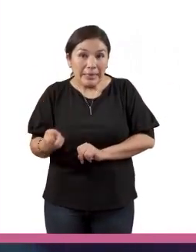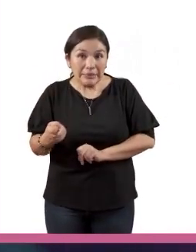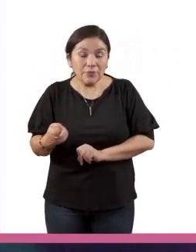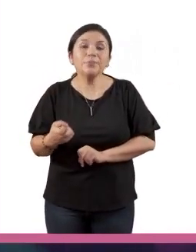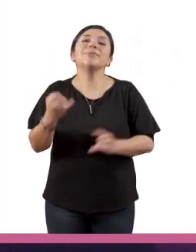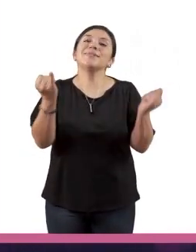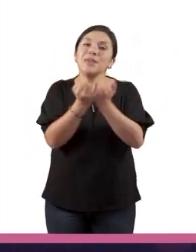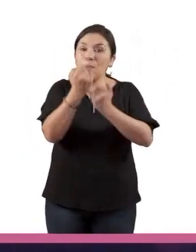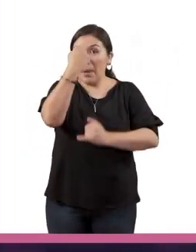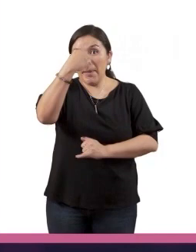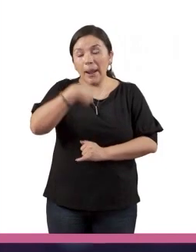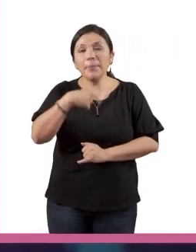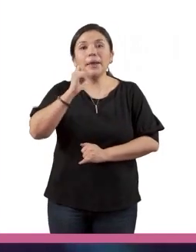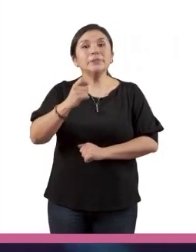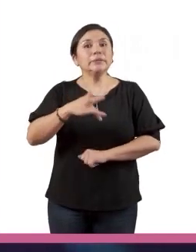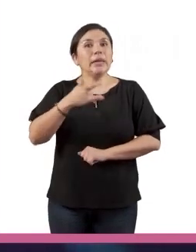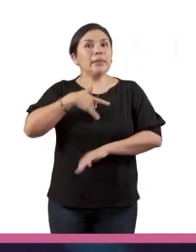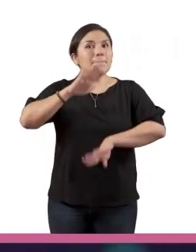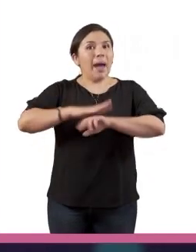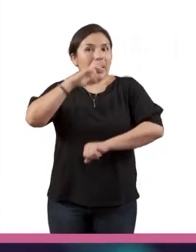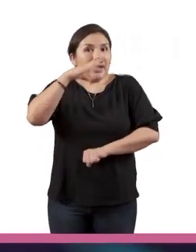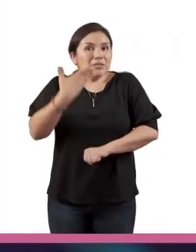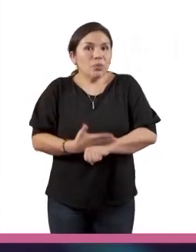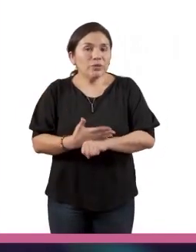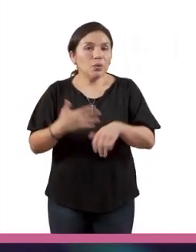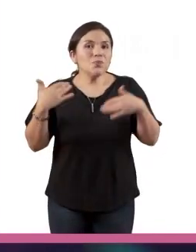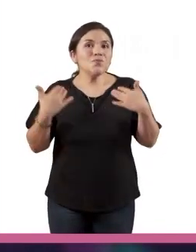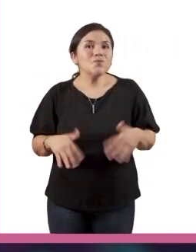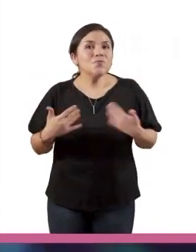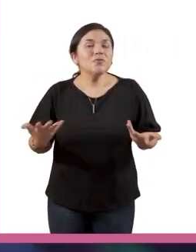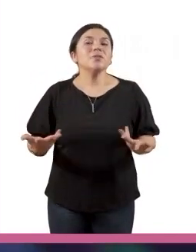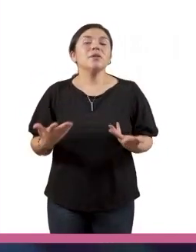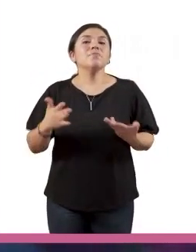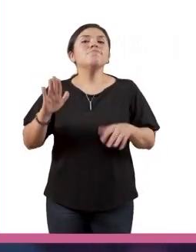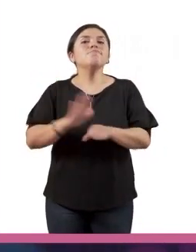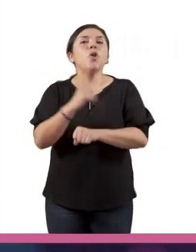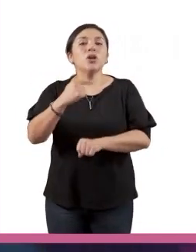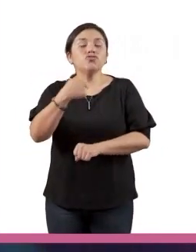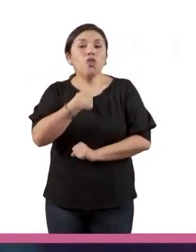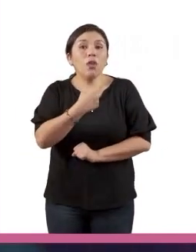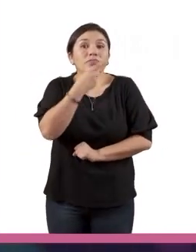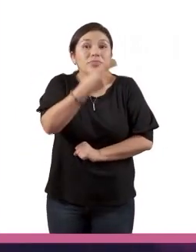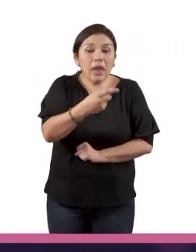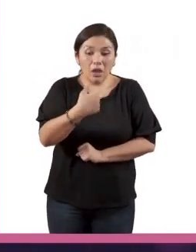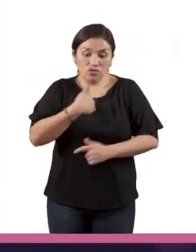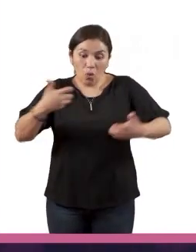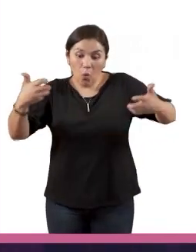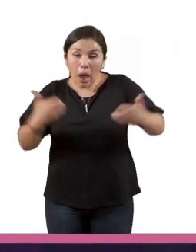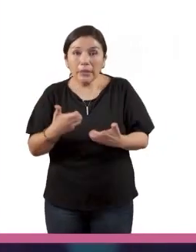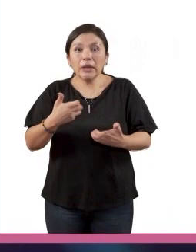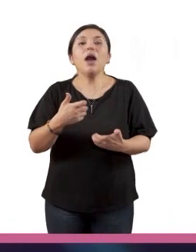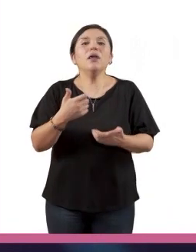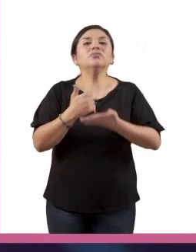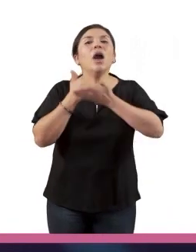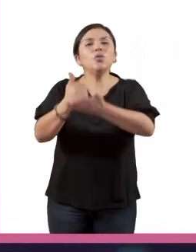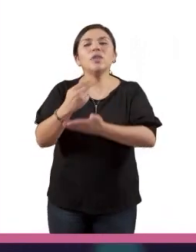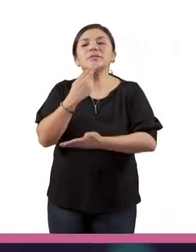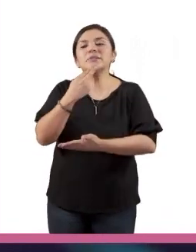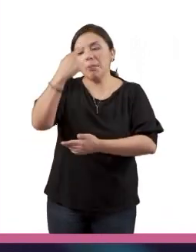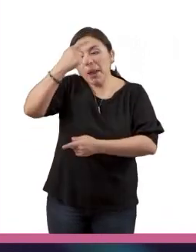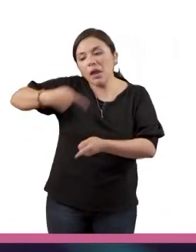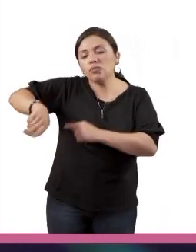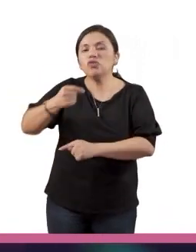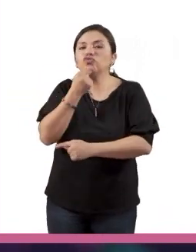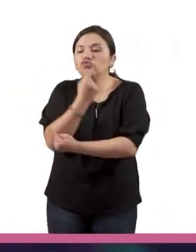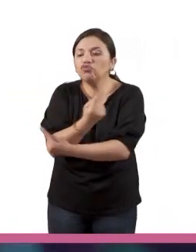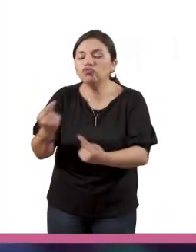Eso también me genera una gran responsabilidad, pues lo que yo diga y haga impactará a las niñas y adolescentes con